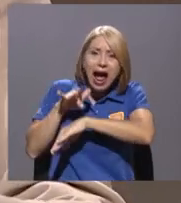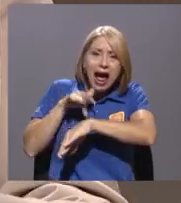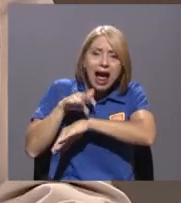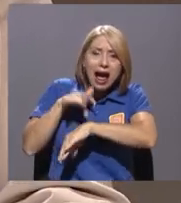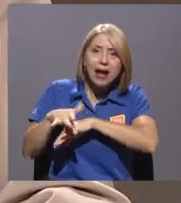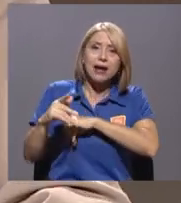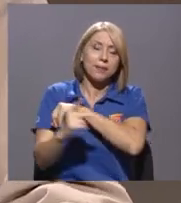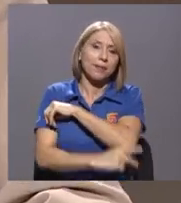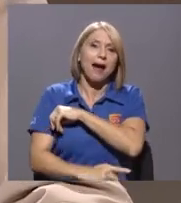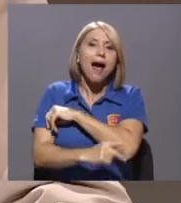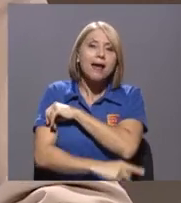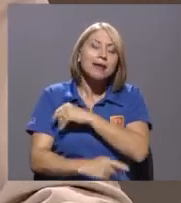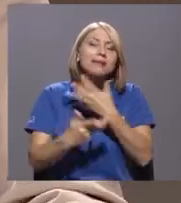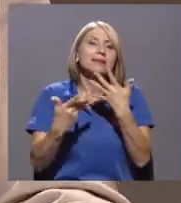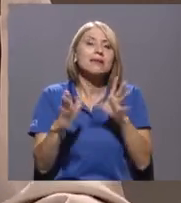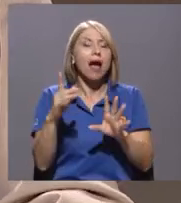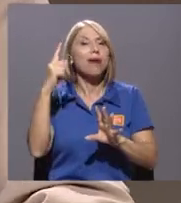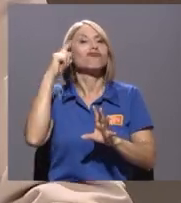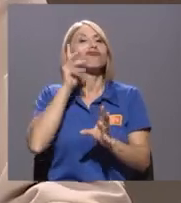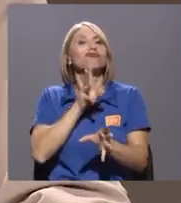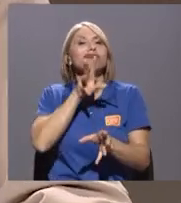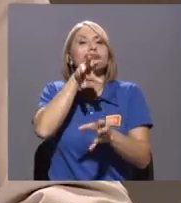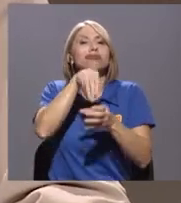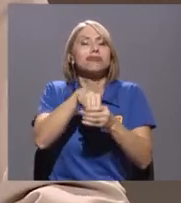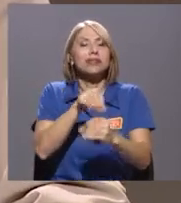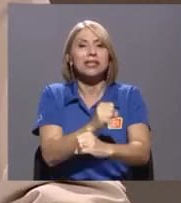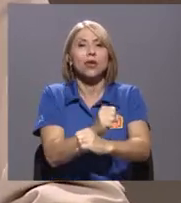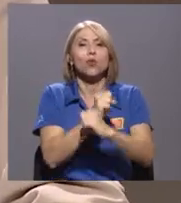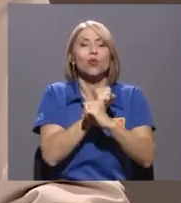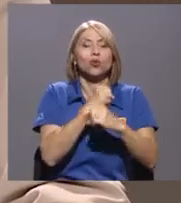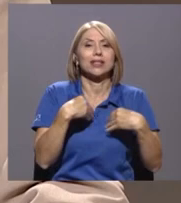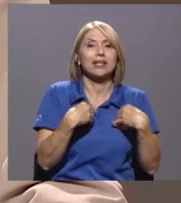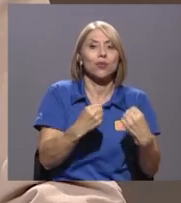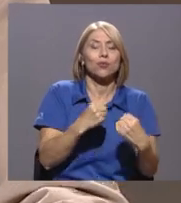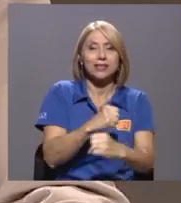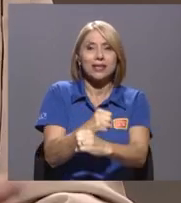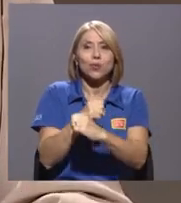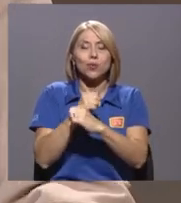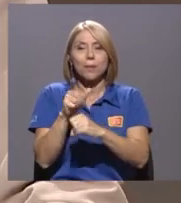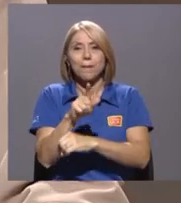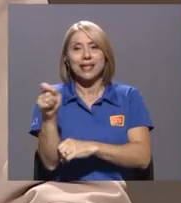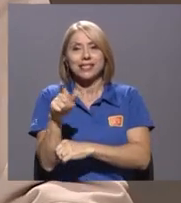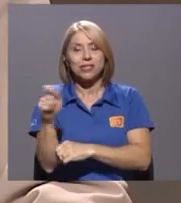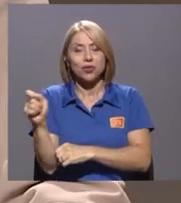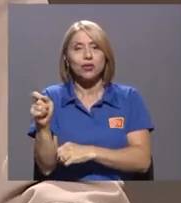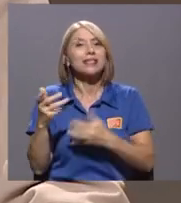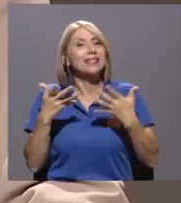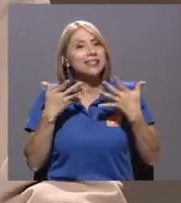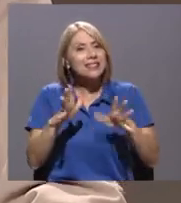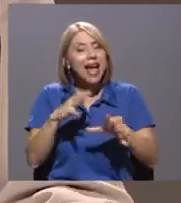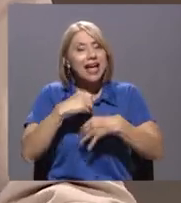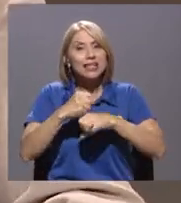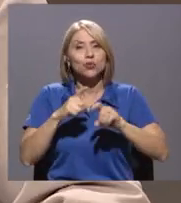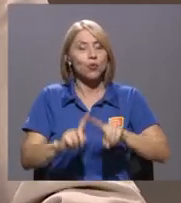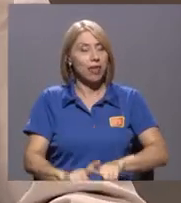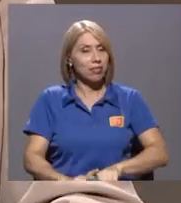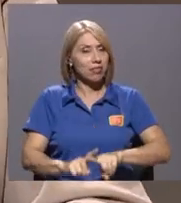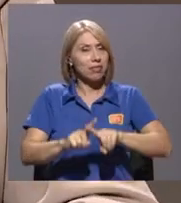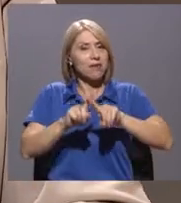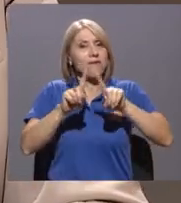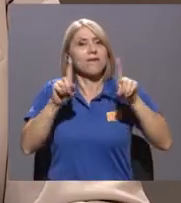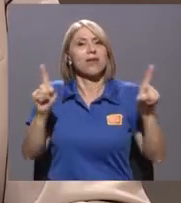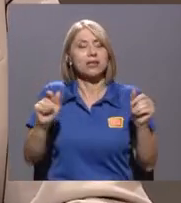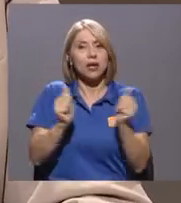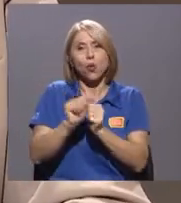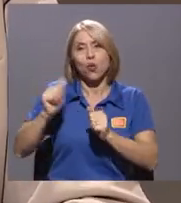de esta manera los seguros de salud o pensiones en el país ya marcó una gran diferencia pero tal vez los de las cosas